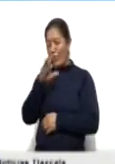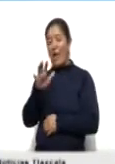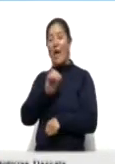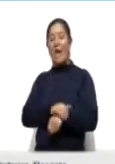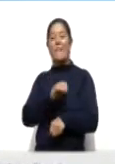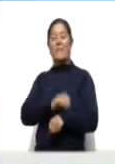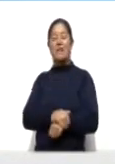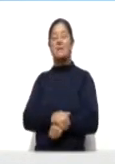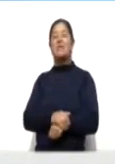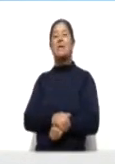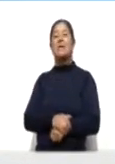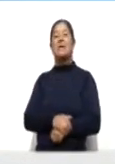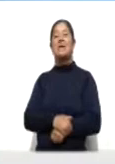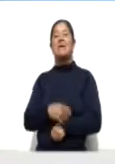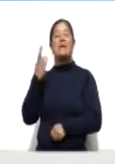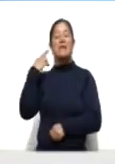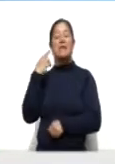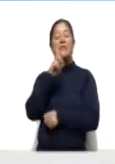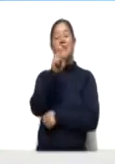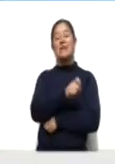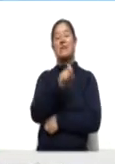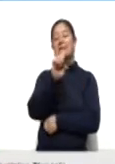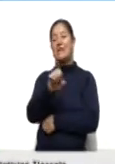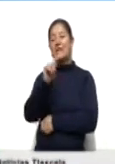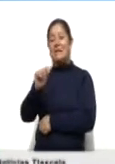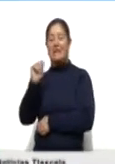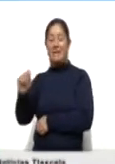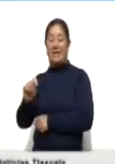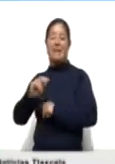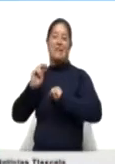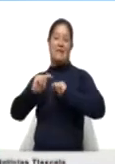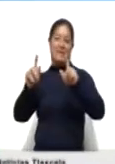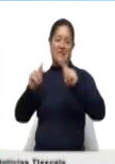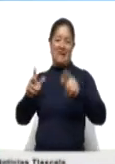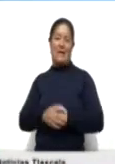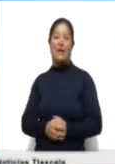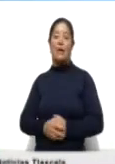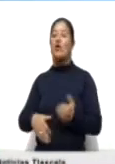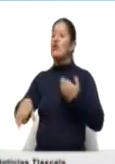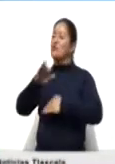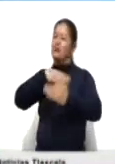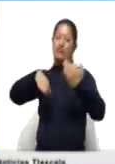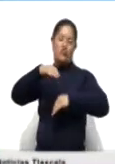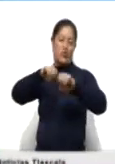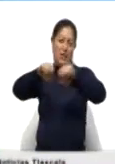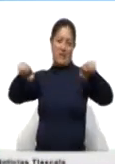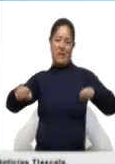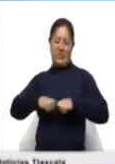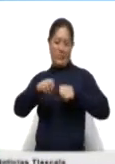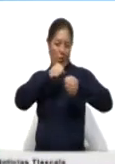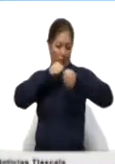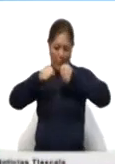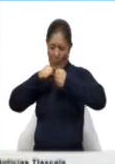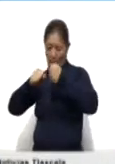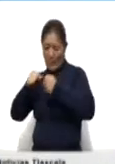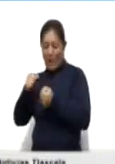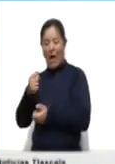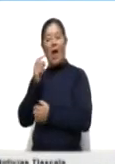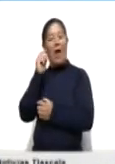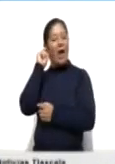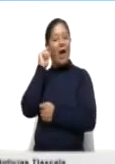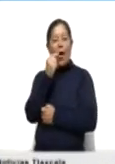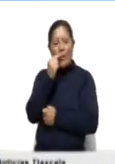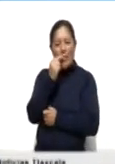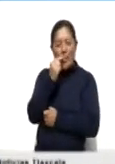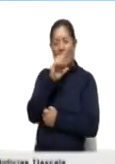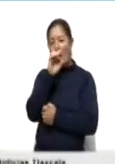XETT Radio Tlaxcala, a nuestro amigo Fer Pérez, a todo el equipo de locutoras y locutores, a ese gran público que